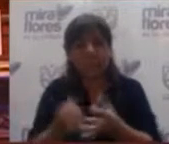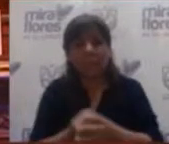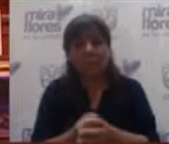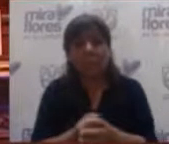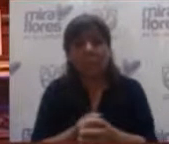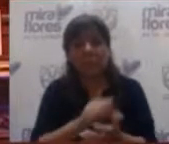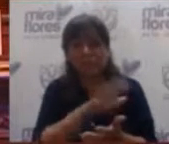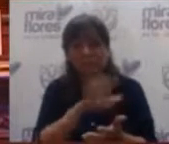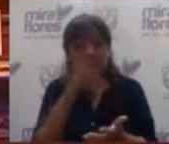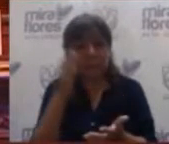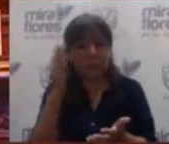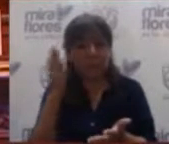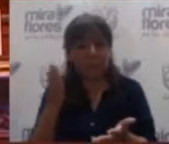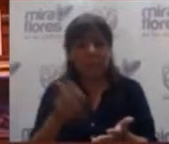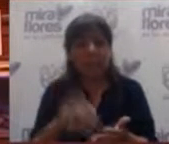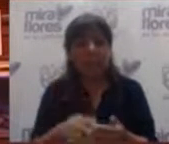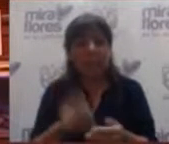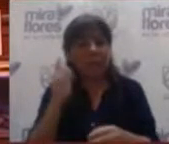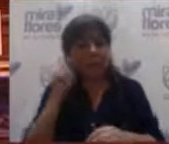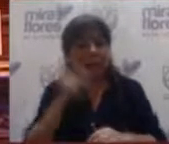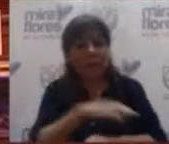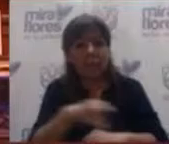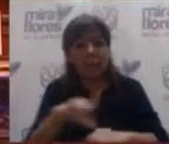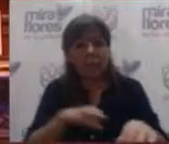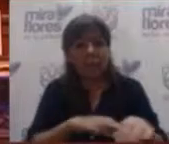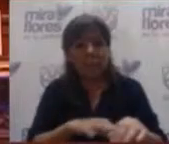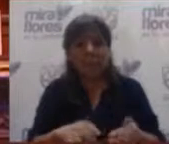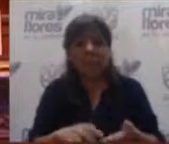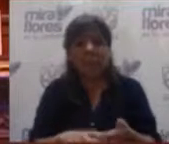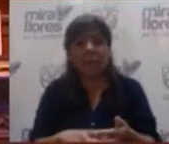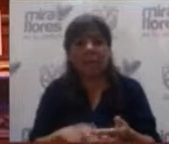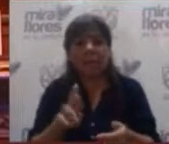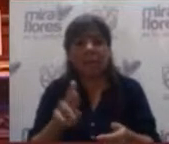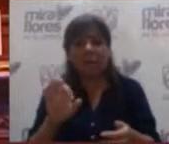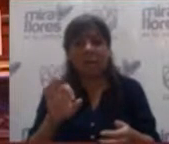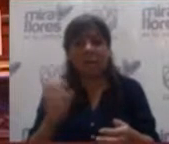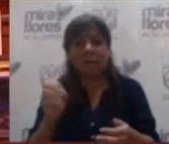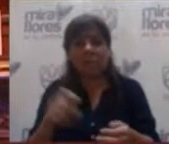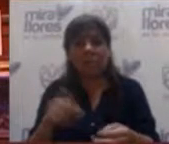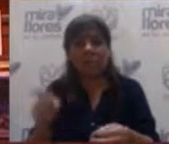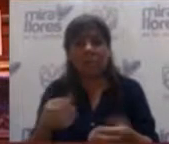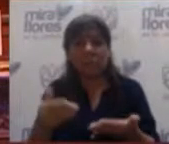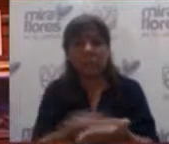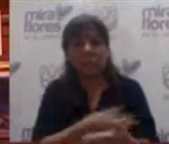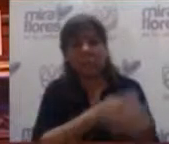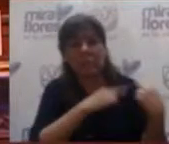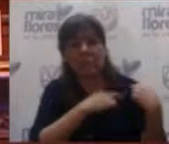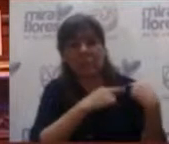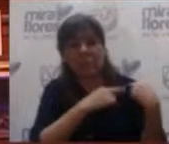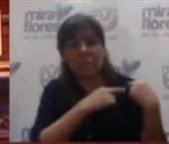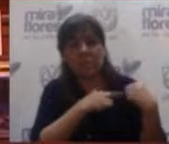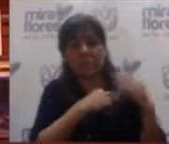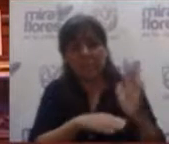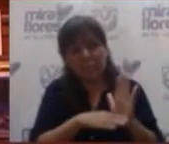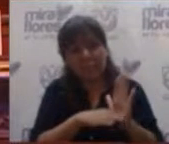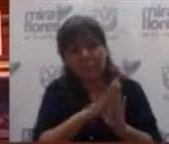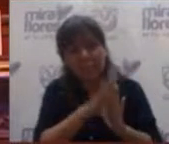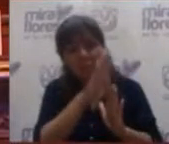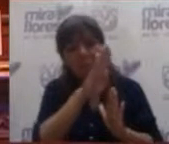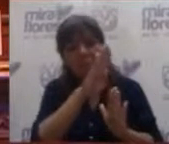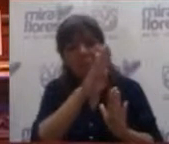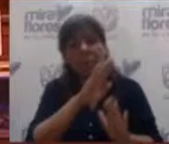bien saben, la arquitecta Raffo ahora tiene una nueva responsabilidad, que es la Gerencia de Desarrollo Urbano.